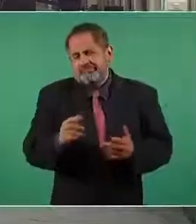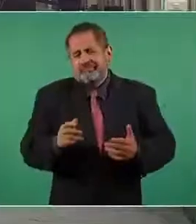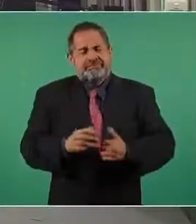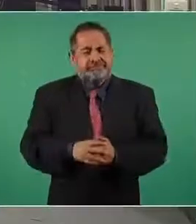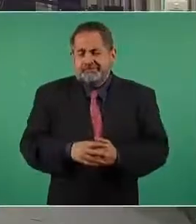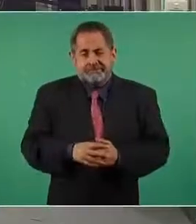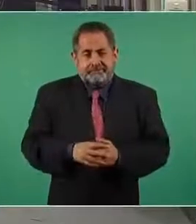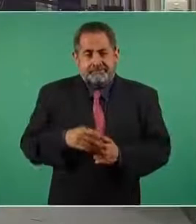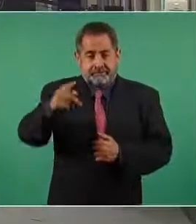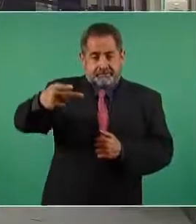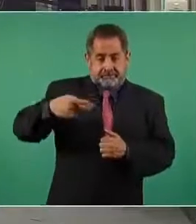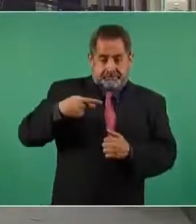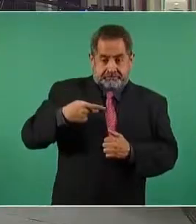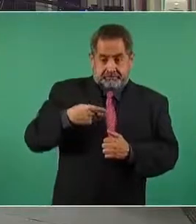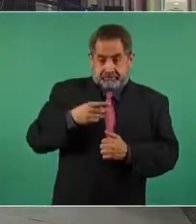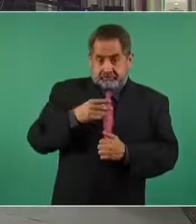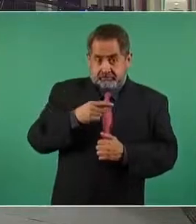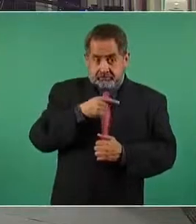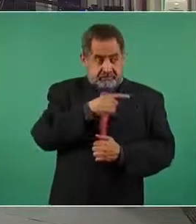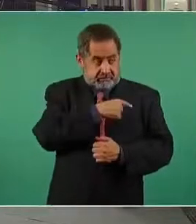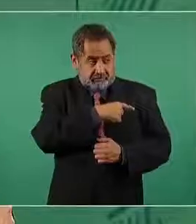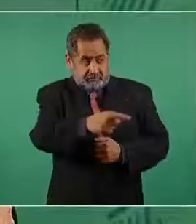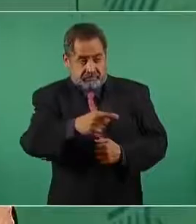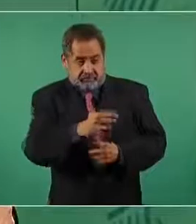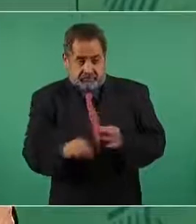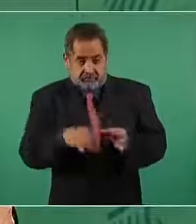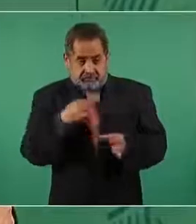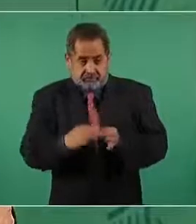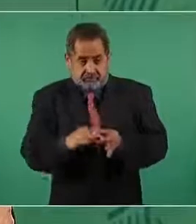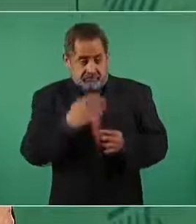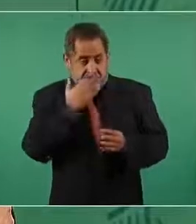cumpliendo con el darle trabajo